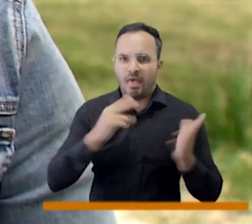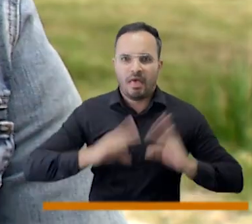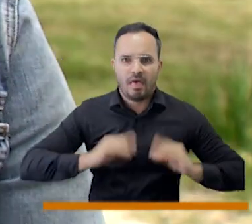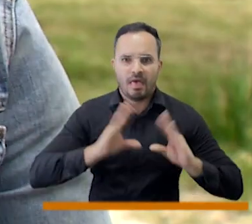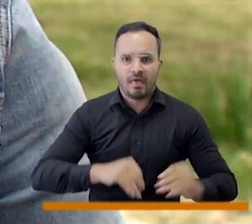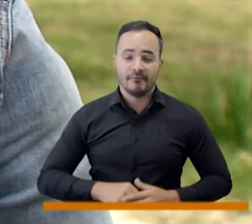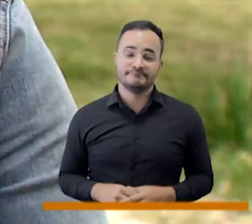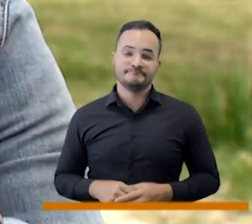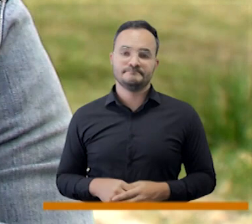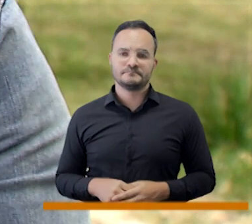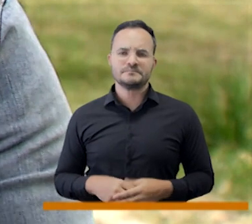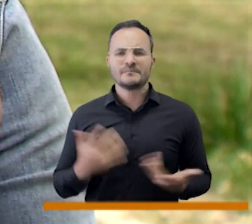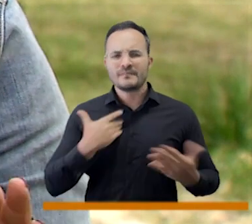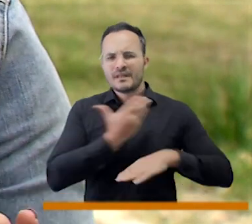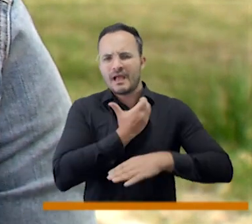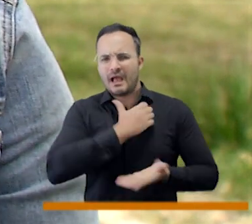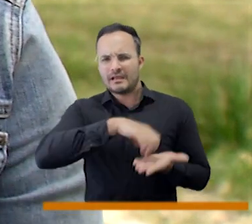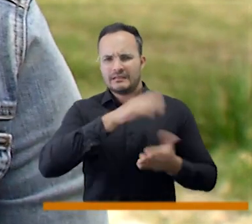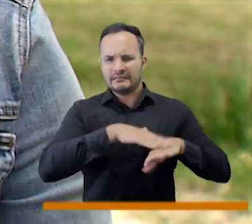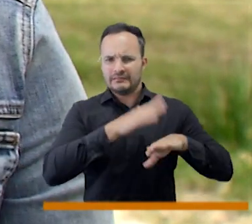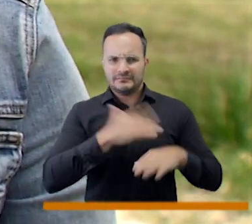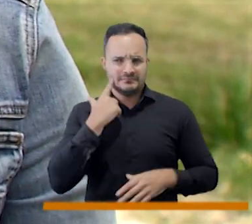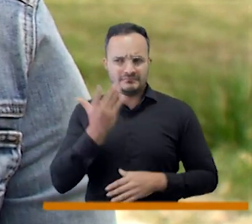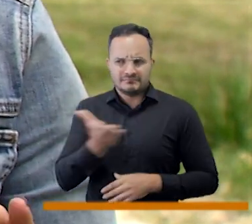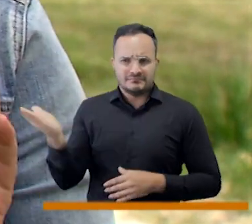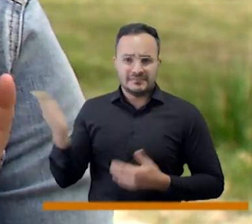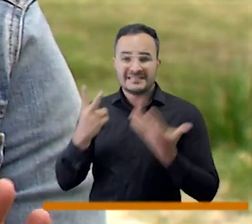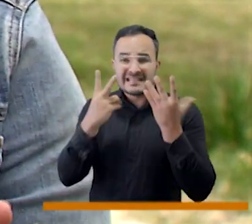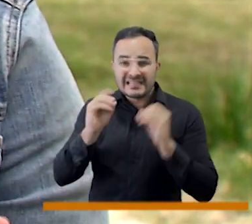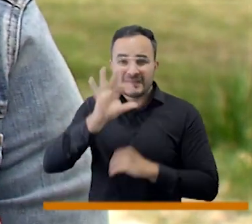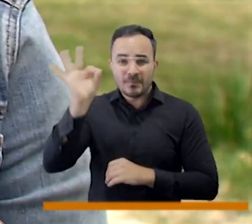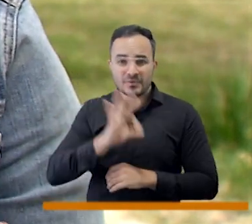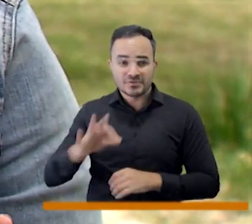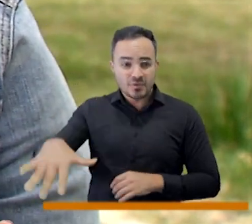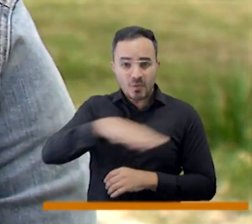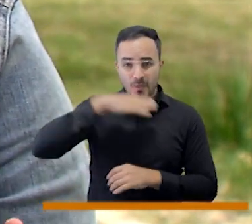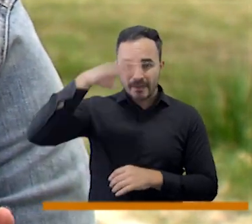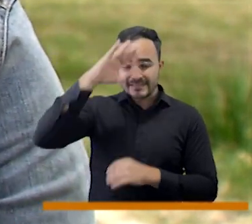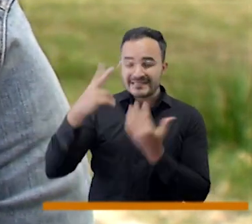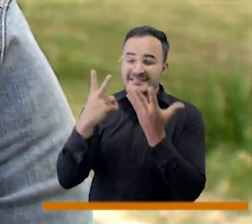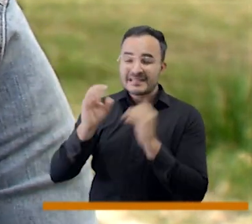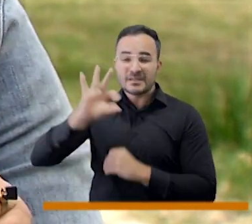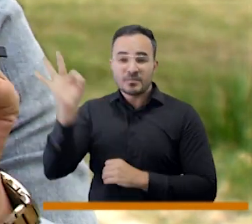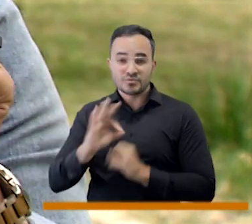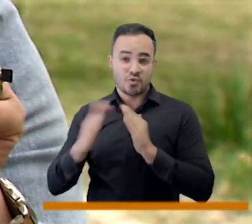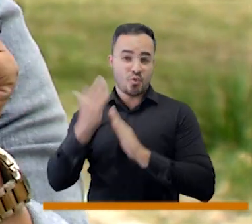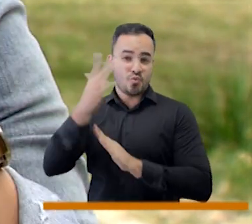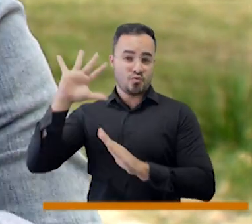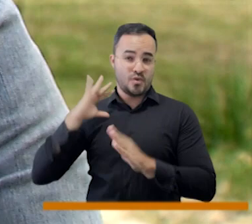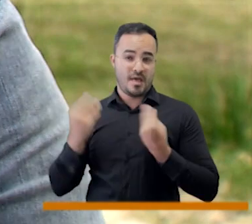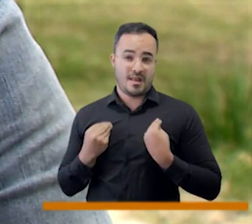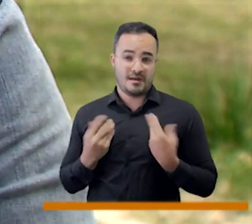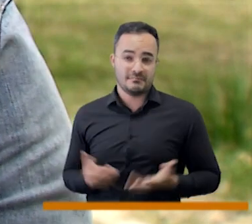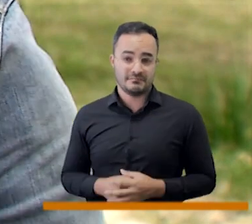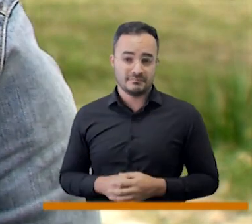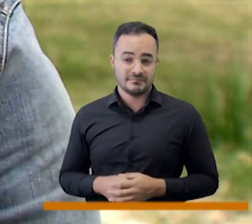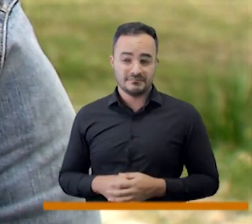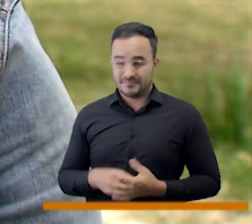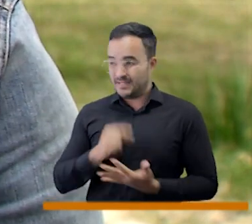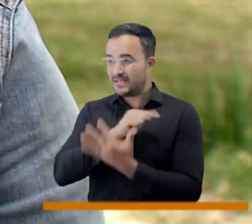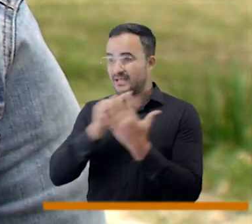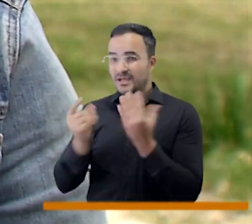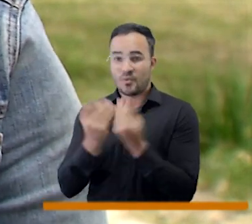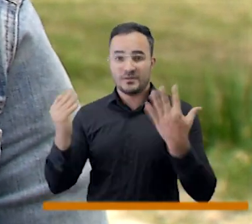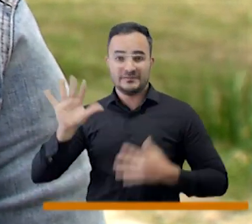administración es que ha olvidado el 70% del territorio que es rural. Somos 5 corregimientos que somos rurales, tenemos el más bajo presupuesto